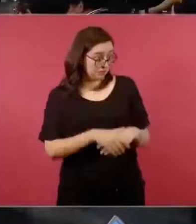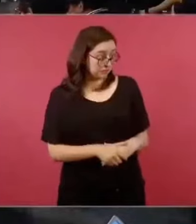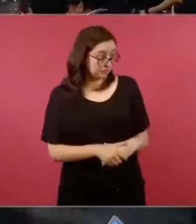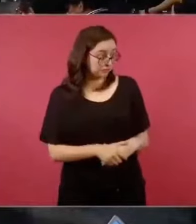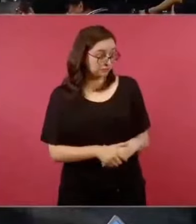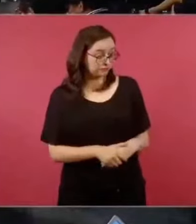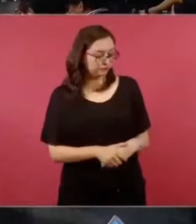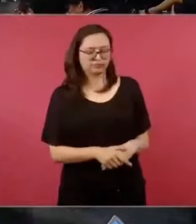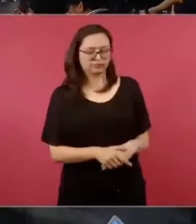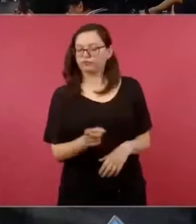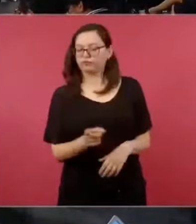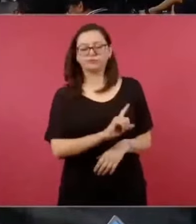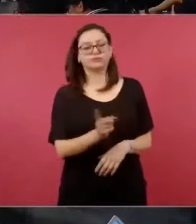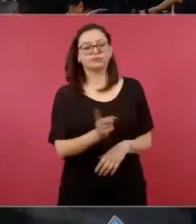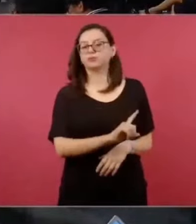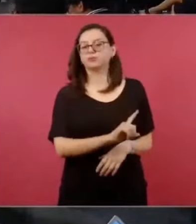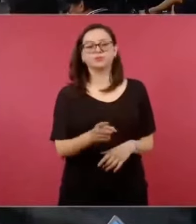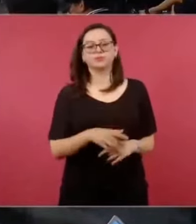No, no, no, no, no. Es que